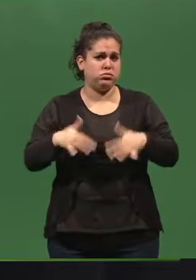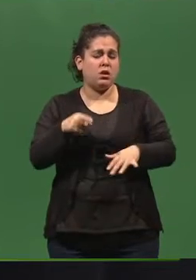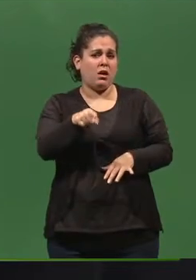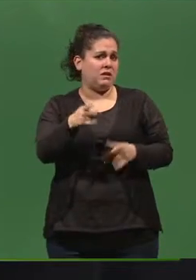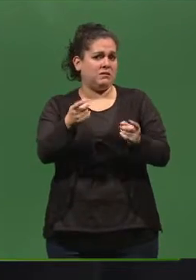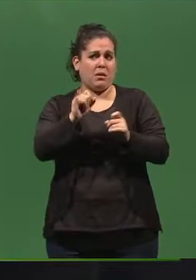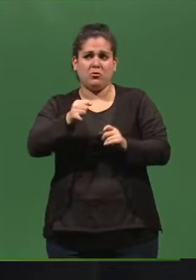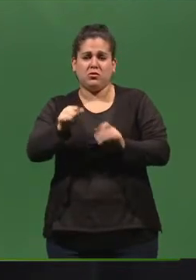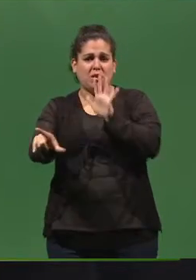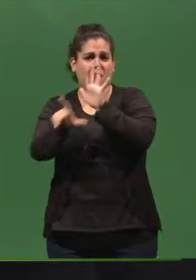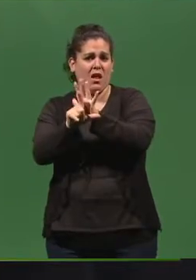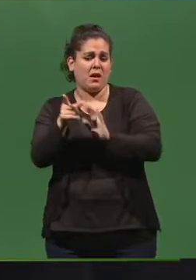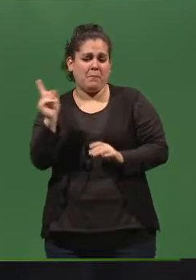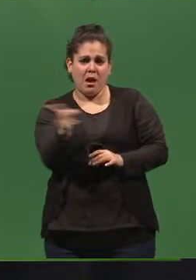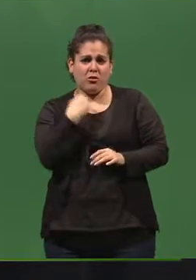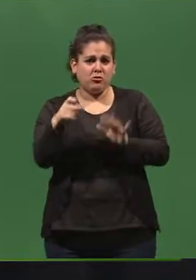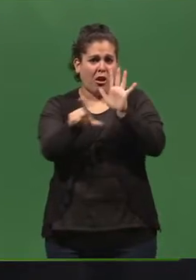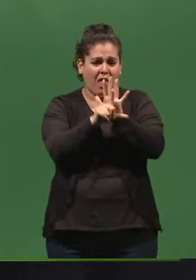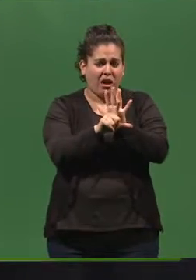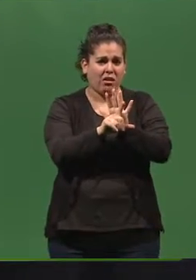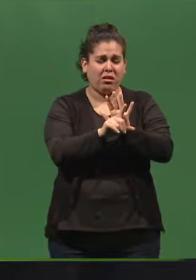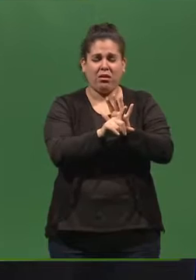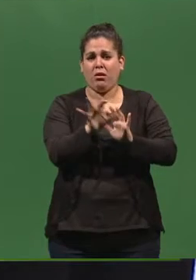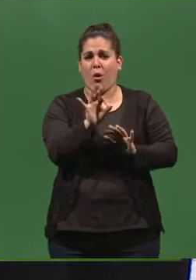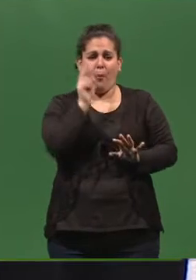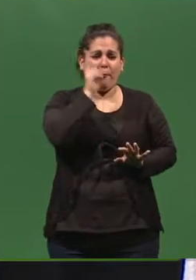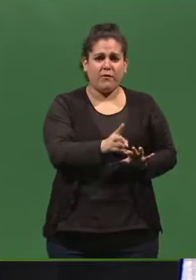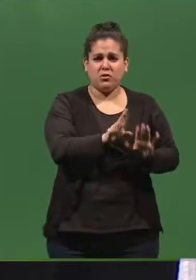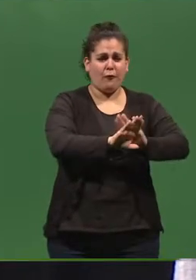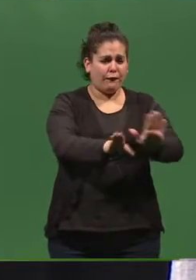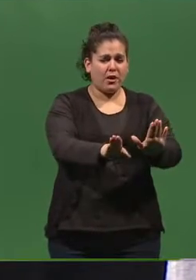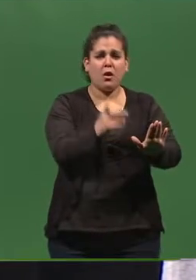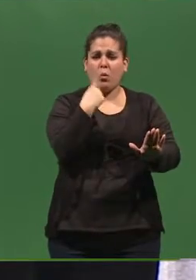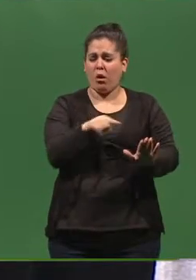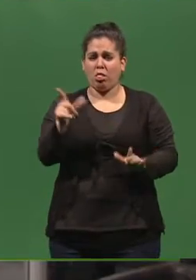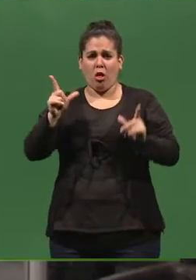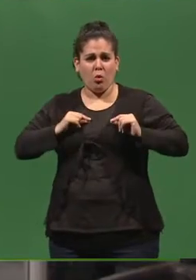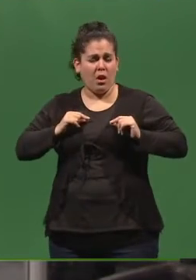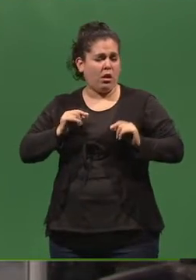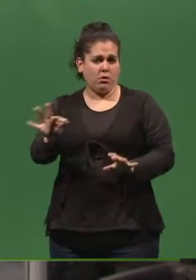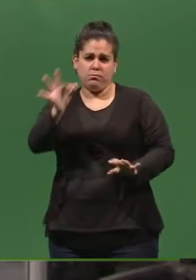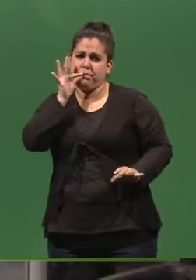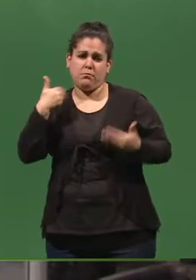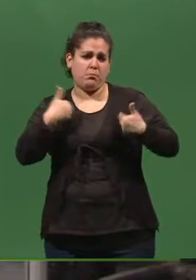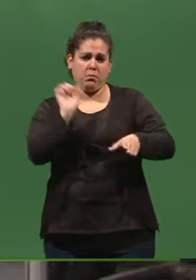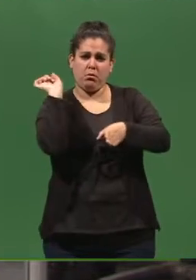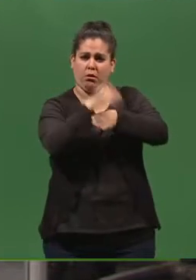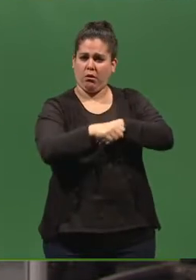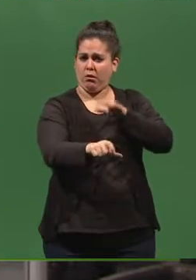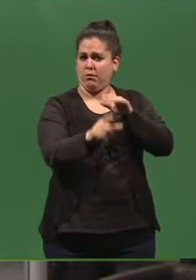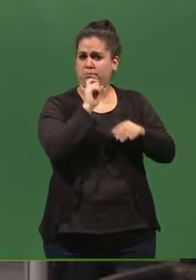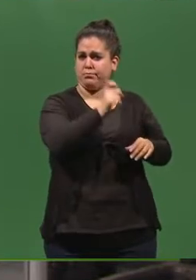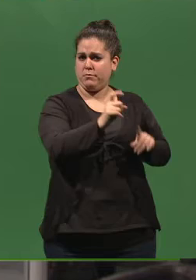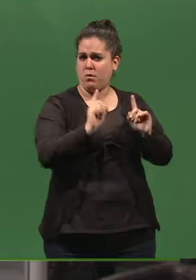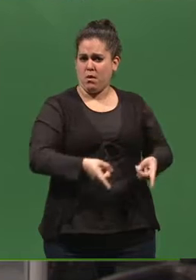y nosotros sentimos que la ilegalidad para nosotros terminó en el momento que empezó la enfermedad y el dolor para nosotros, ¿no? Yo tengo una